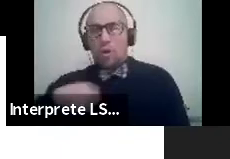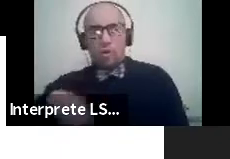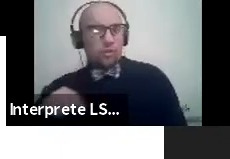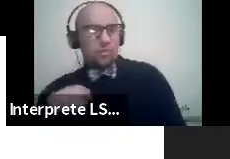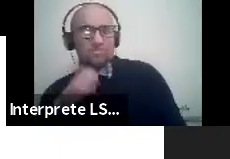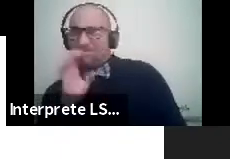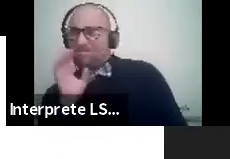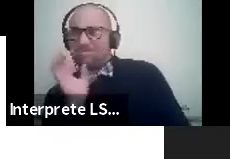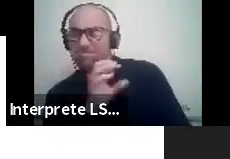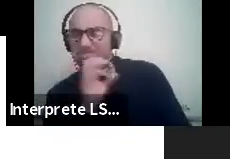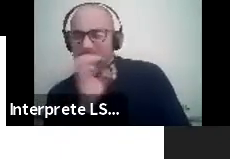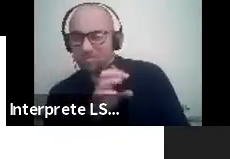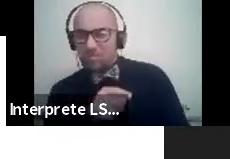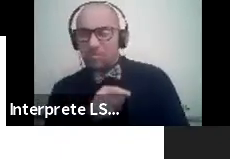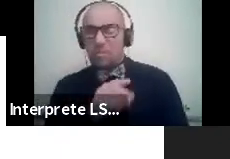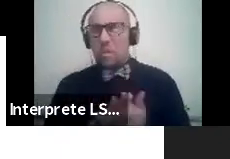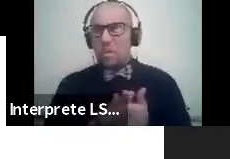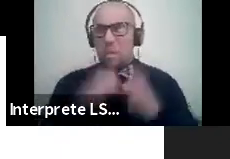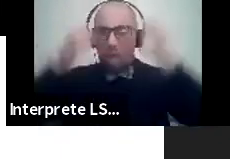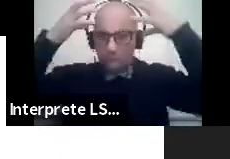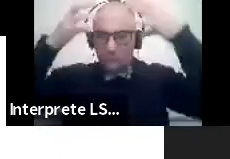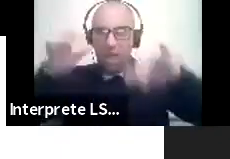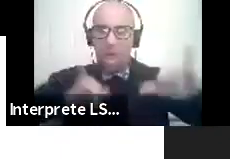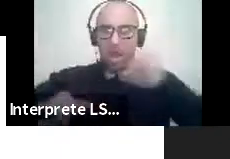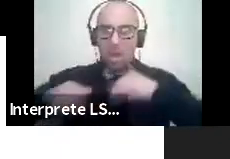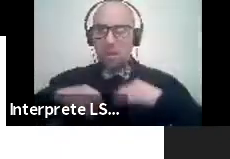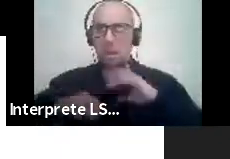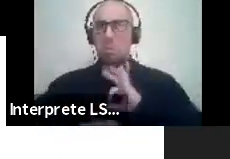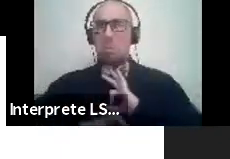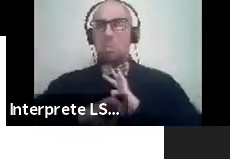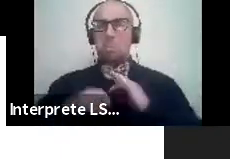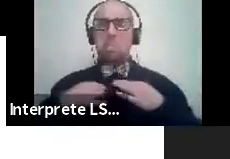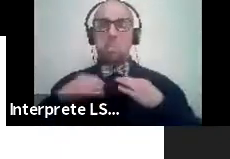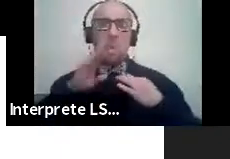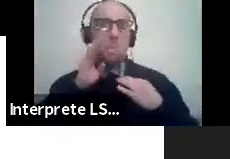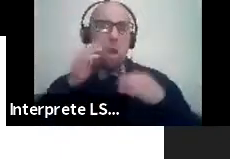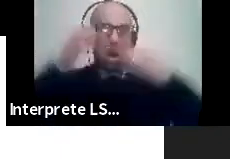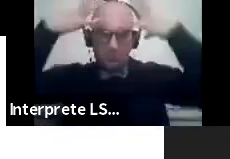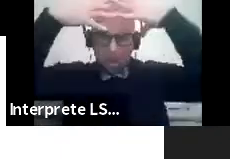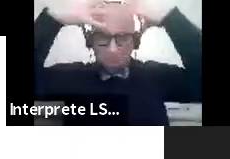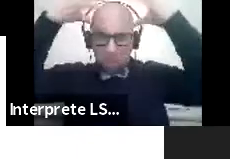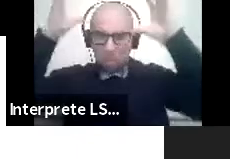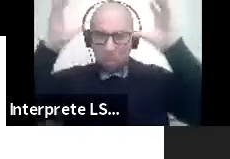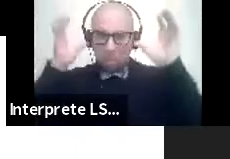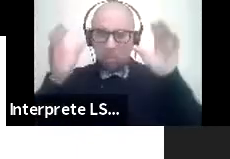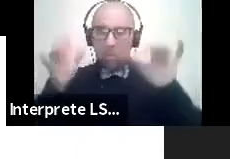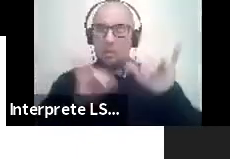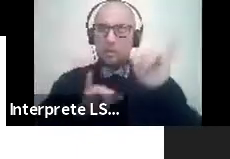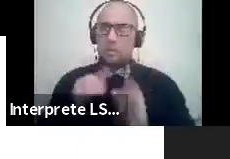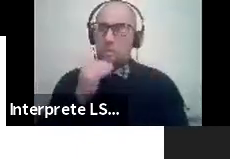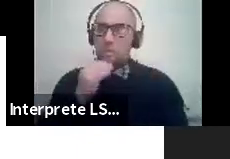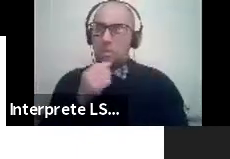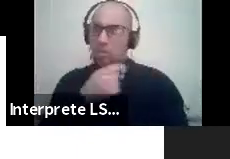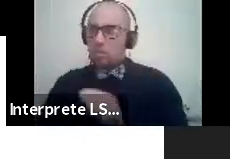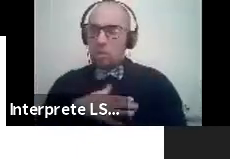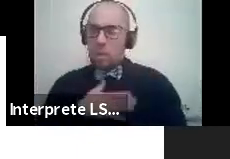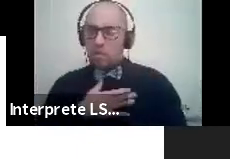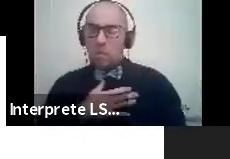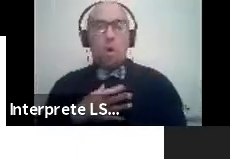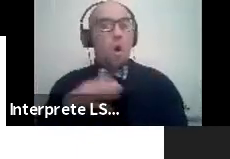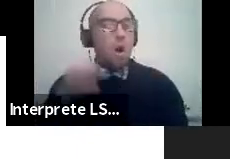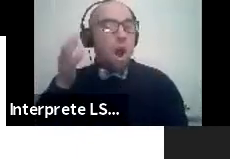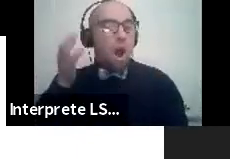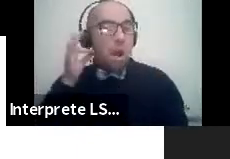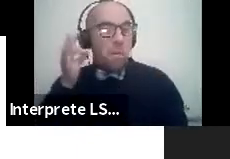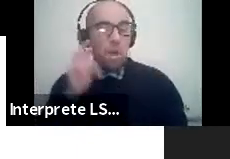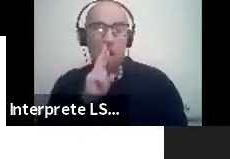nada al señor Chascón con la bata blanca que representa a todo científico, ni tampoco queríamos a las mujeres en el